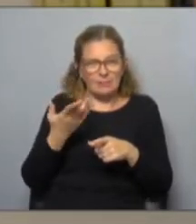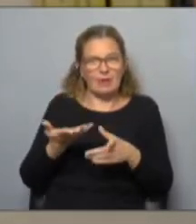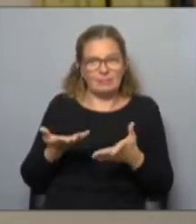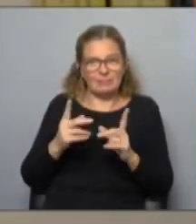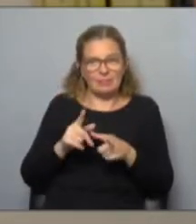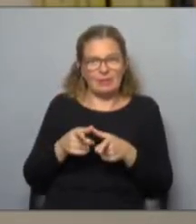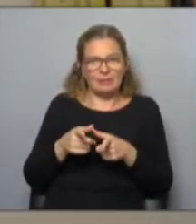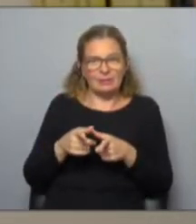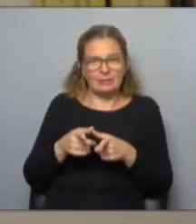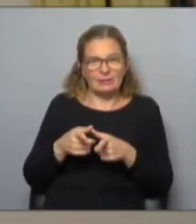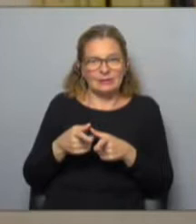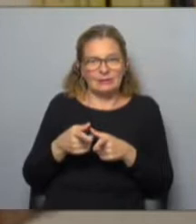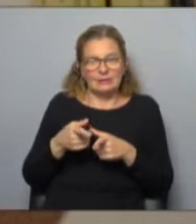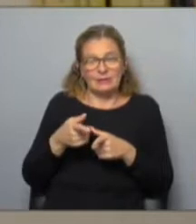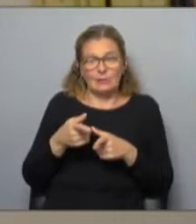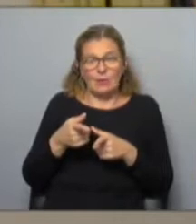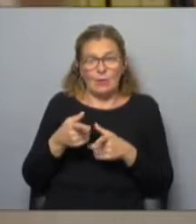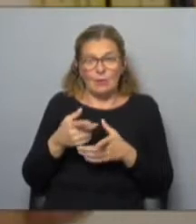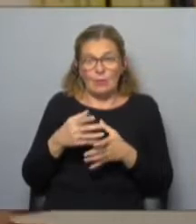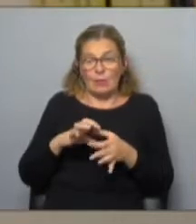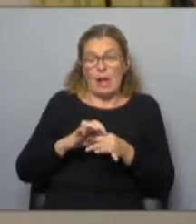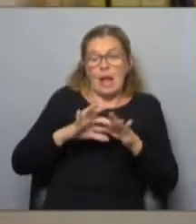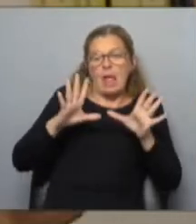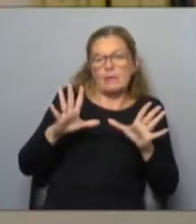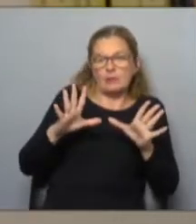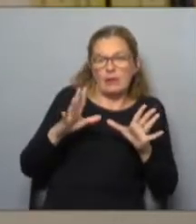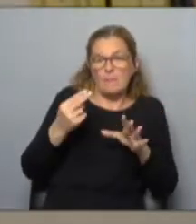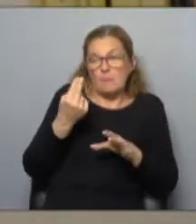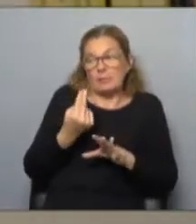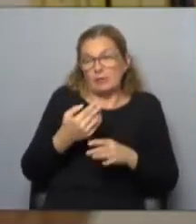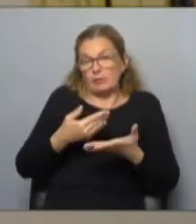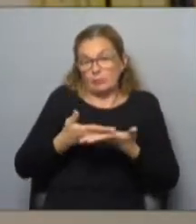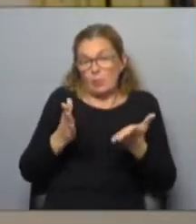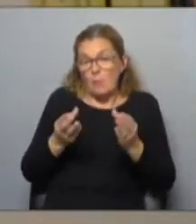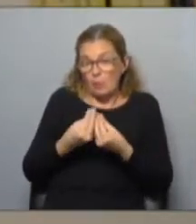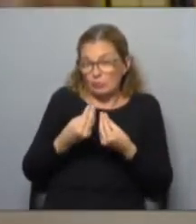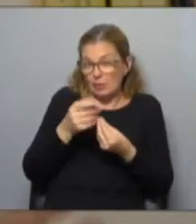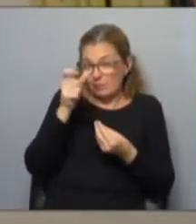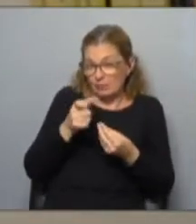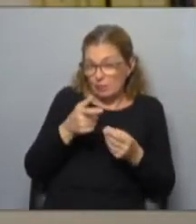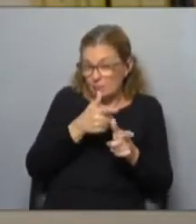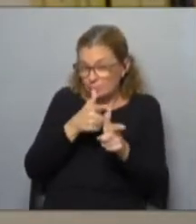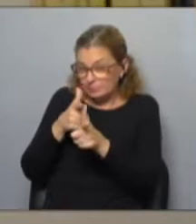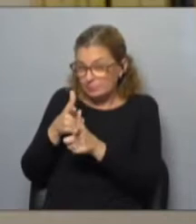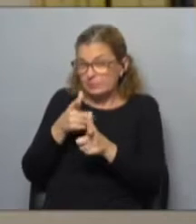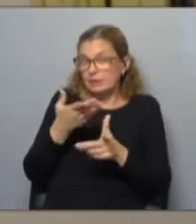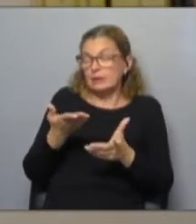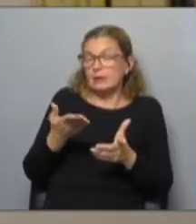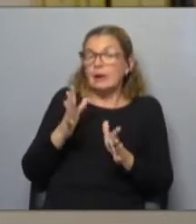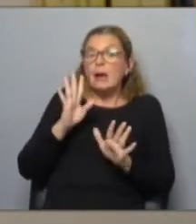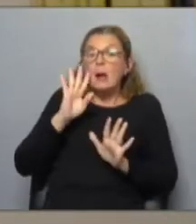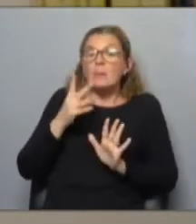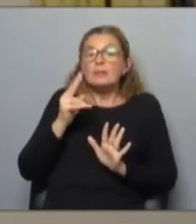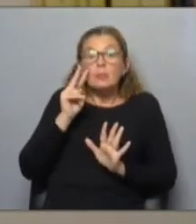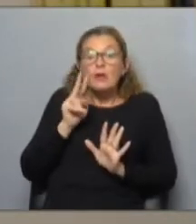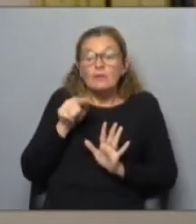de rebote que si vos medio que liberalizás esto y permitís que más gente esté saliendo a cazar, capaz que se